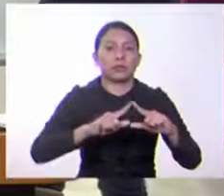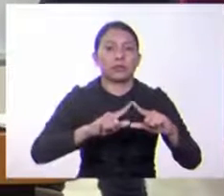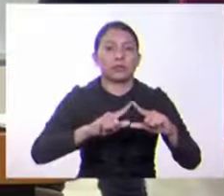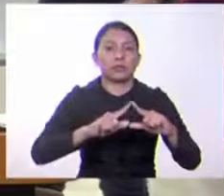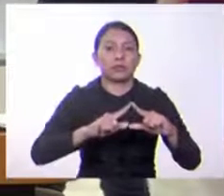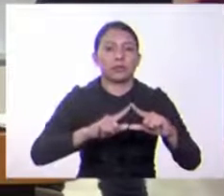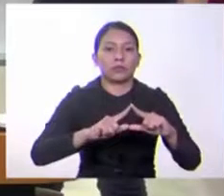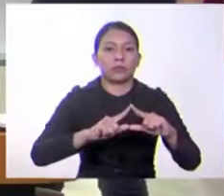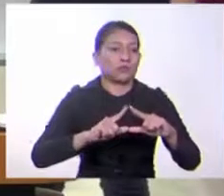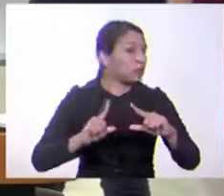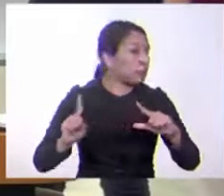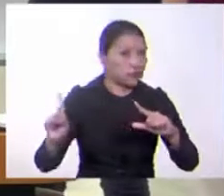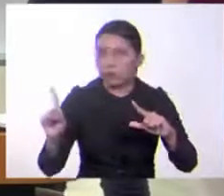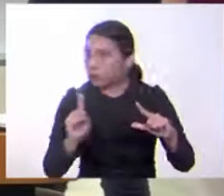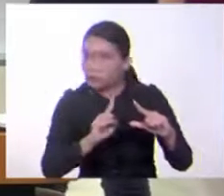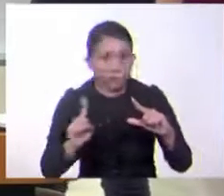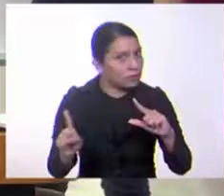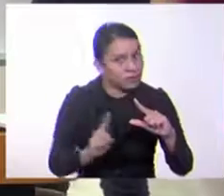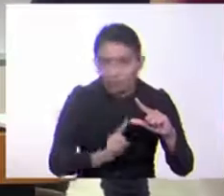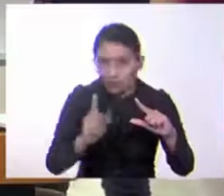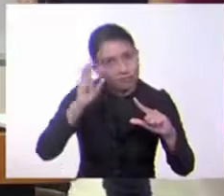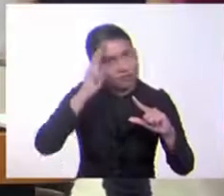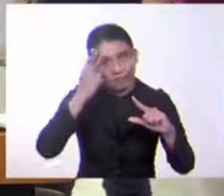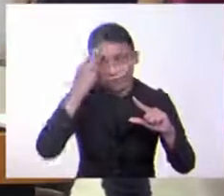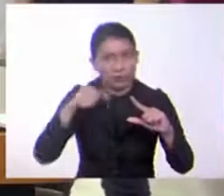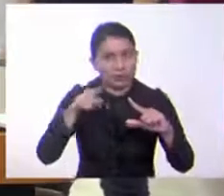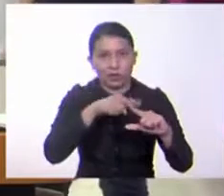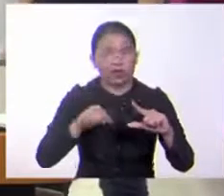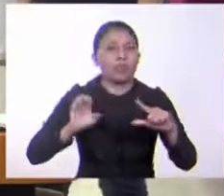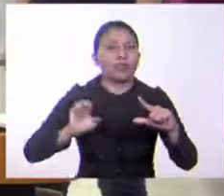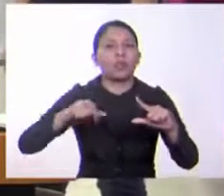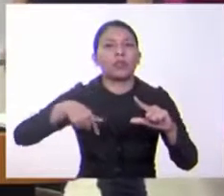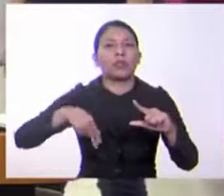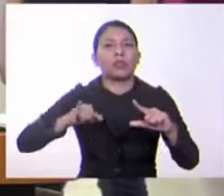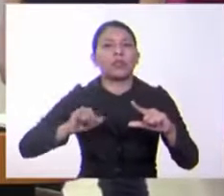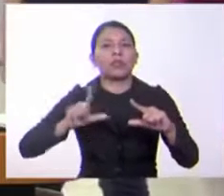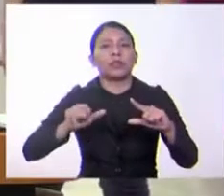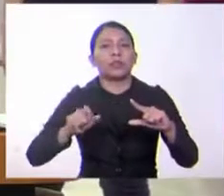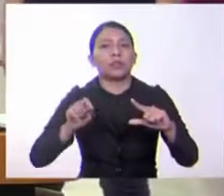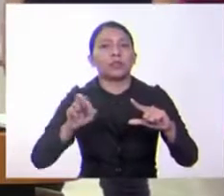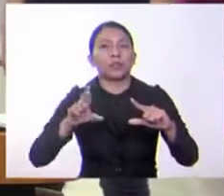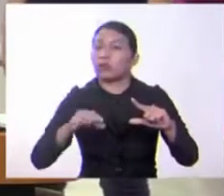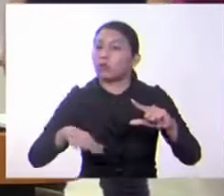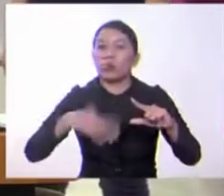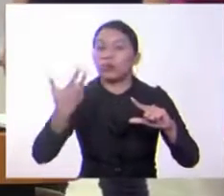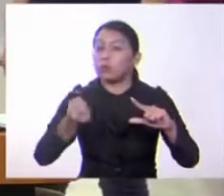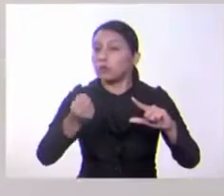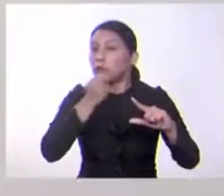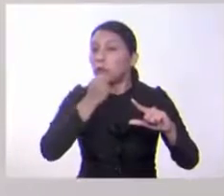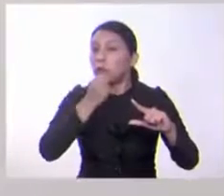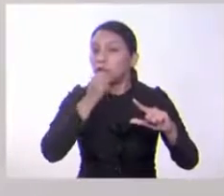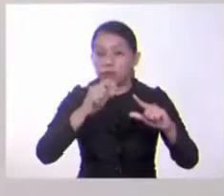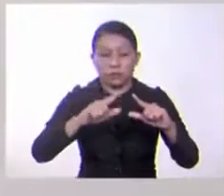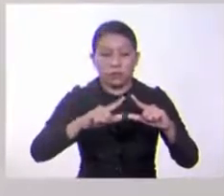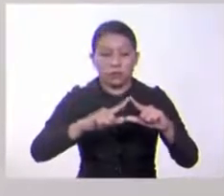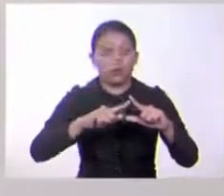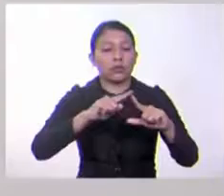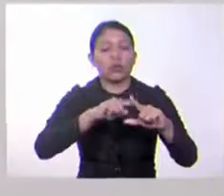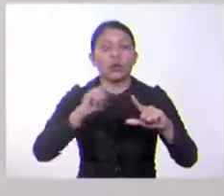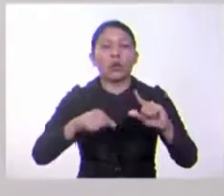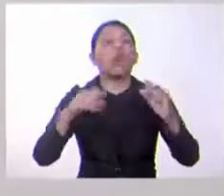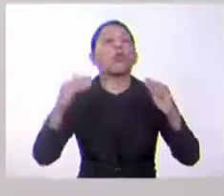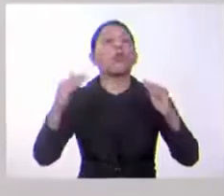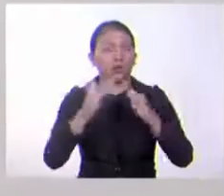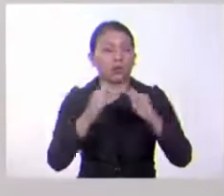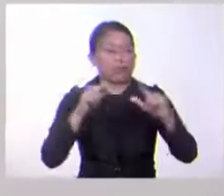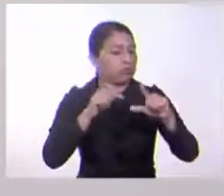no necesariamente Es equilátero. es equilátero, porque no tenemos información del otro lado. Del tercer